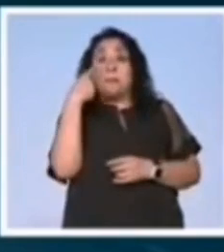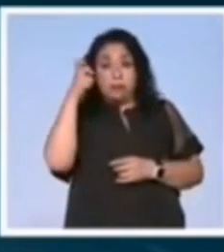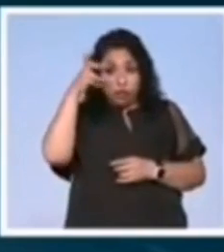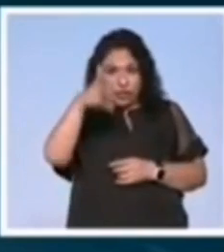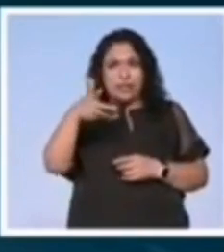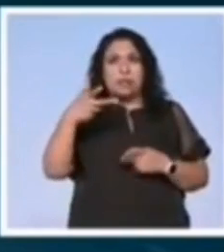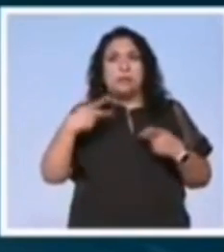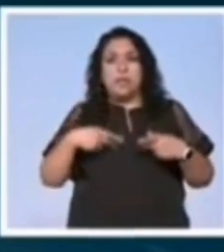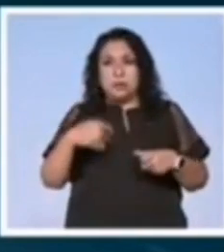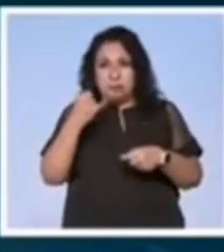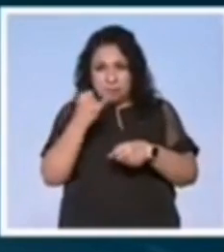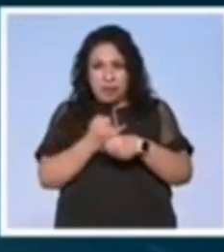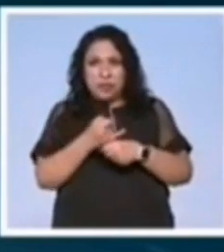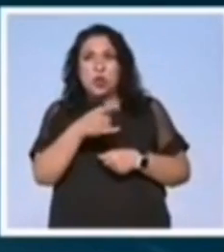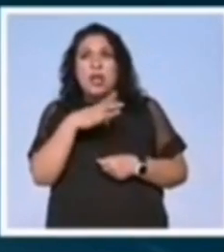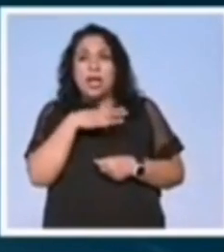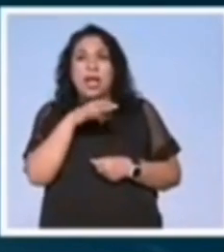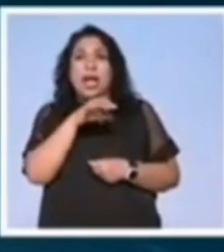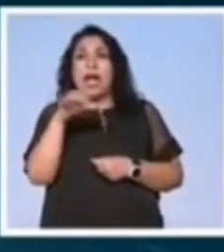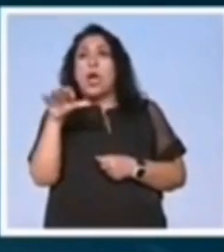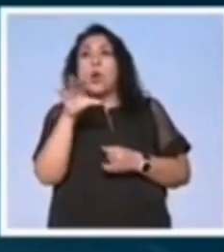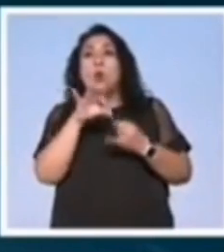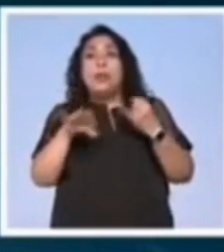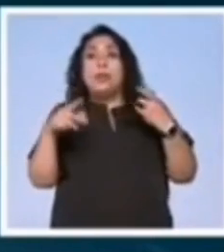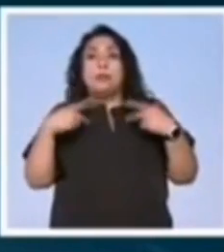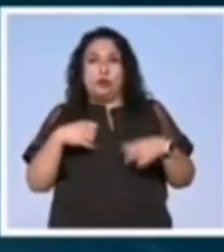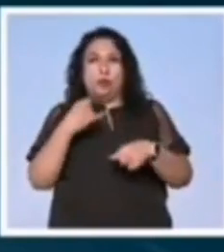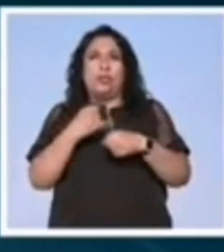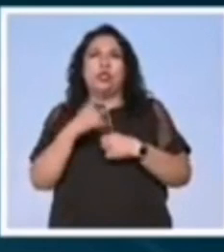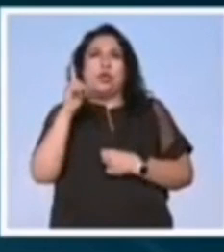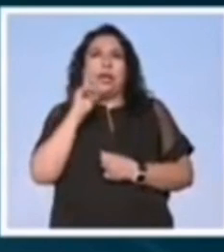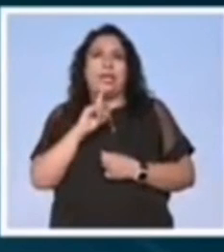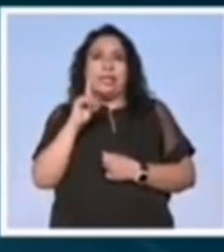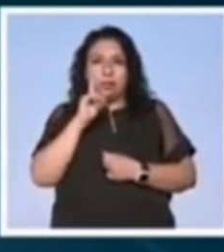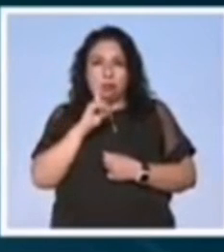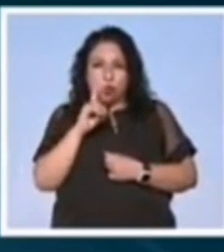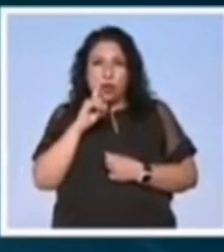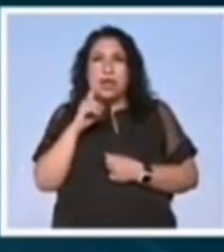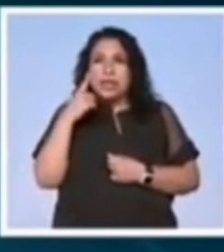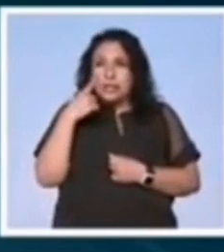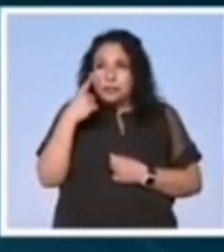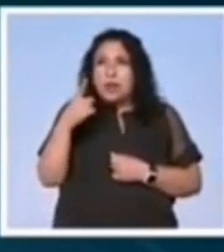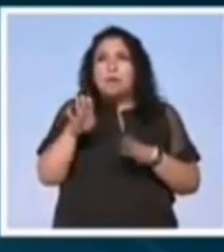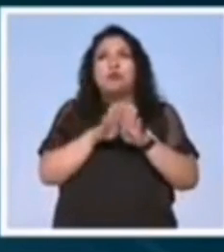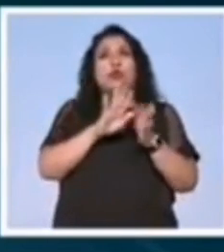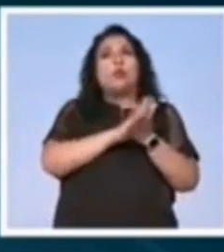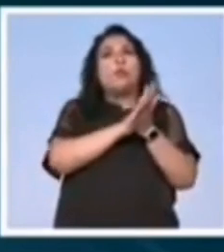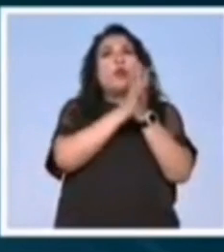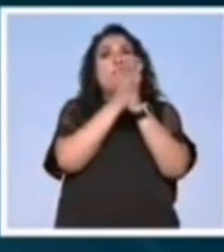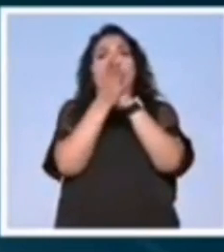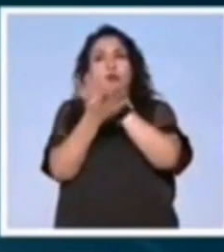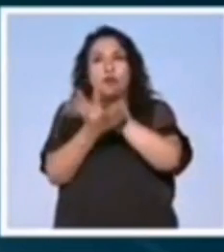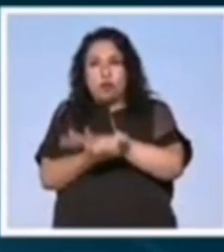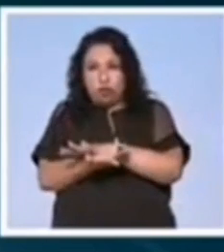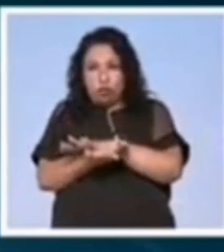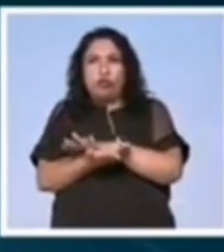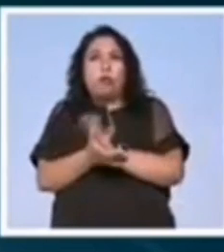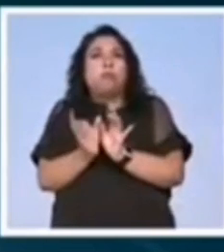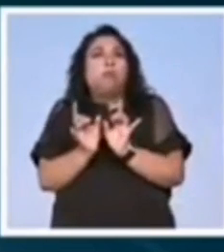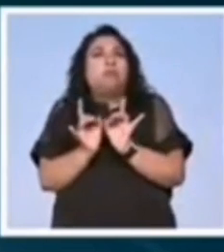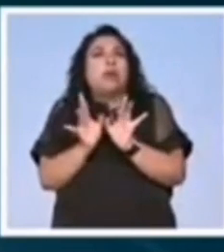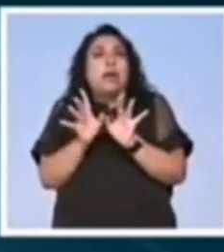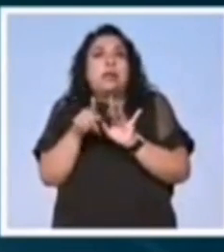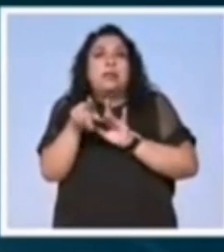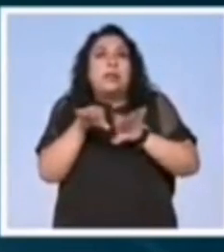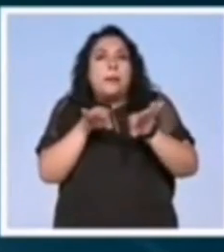personajes que están ahí hasta los últimos personajes femeninos, y ahí vemos cómo es su evolución, ¿no? Cómo de pronto su trabajo